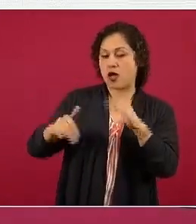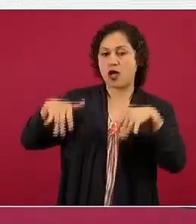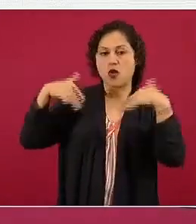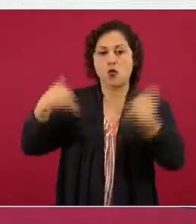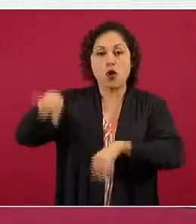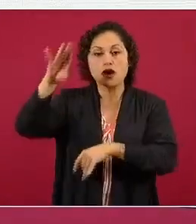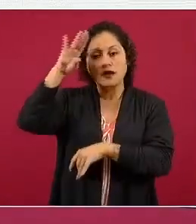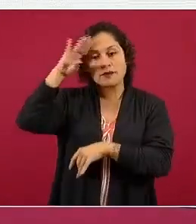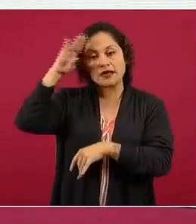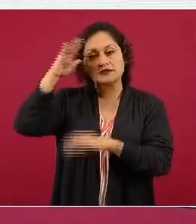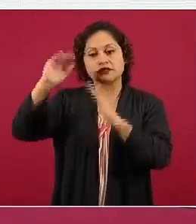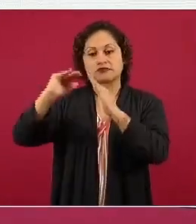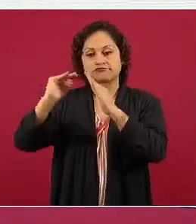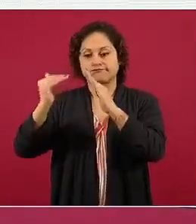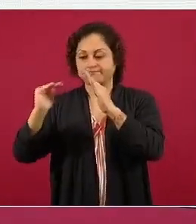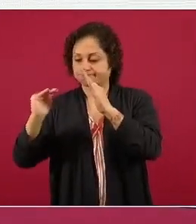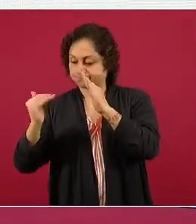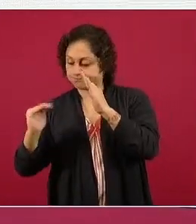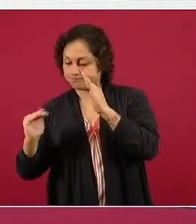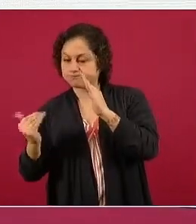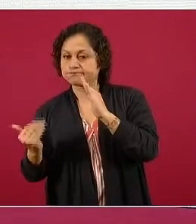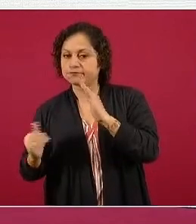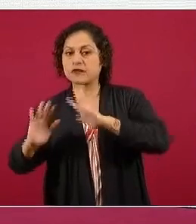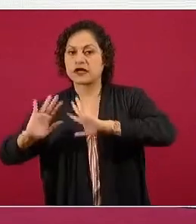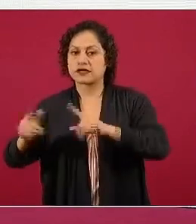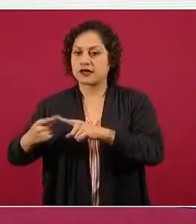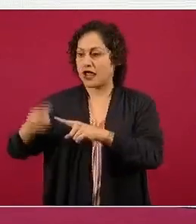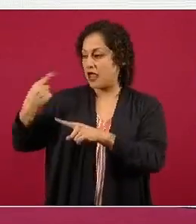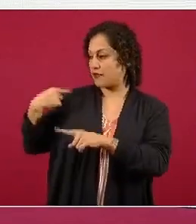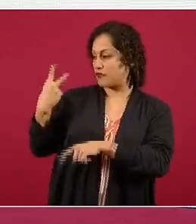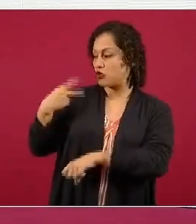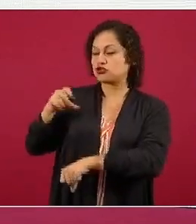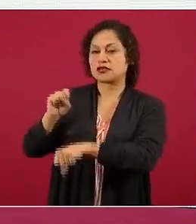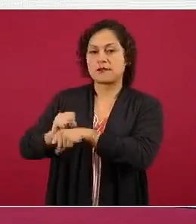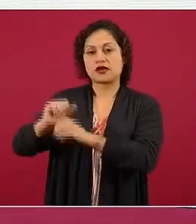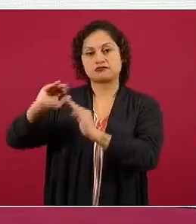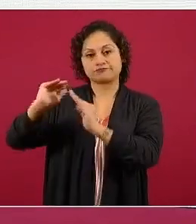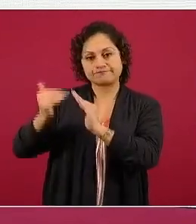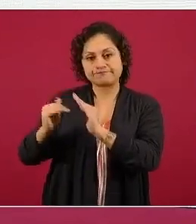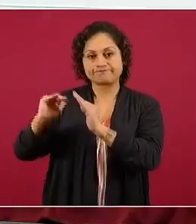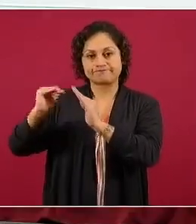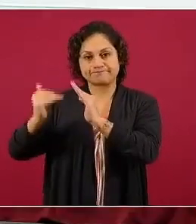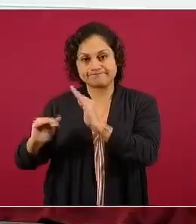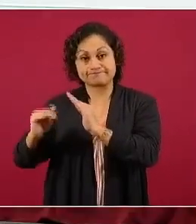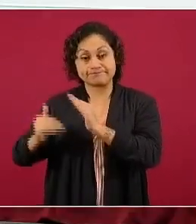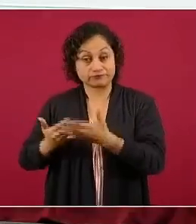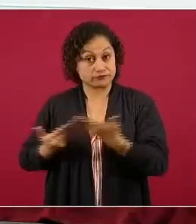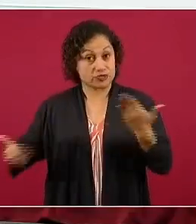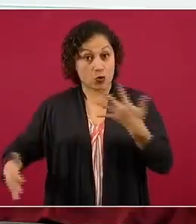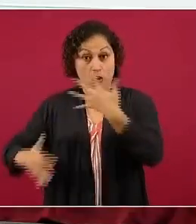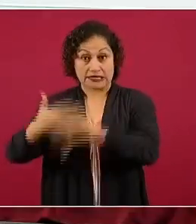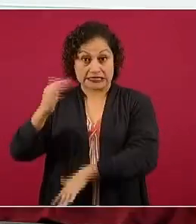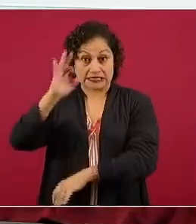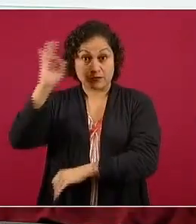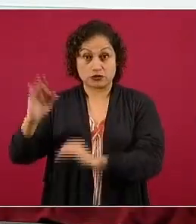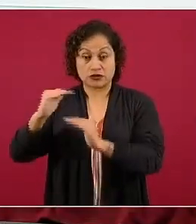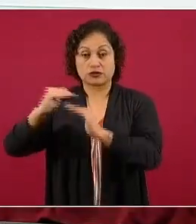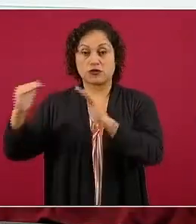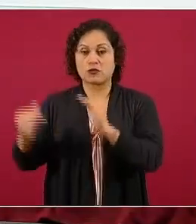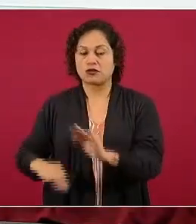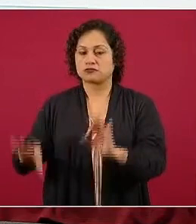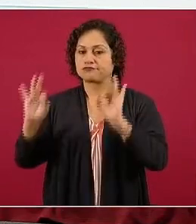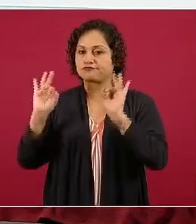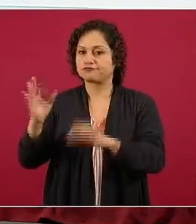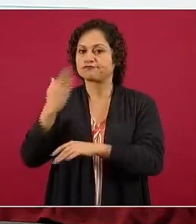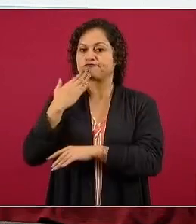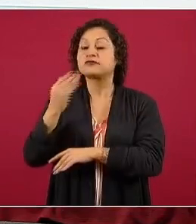la transmisión, ya llevamos 2 semanas con disminución, en la última semana con un menos 15%, y también las